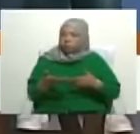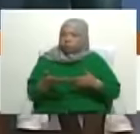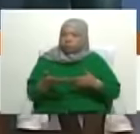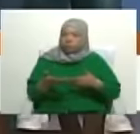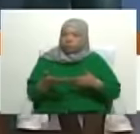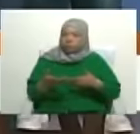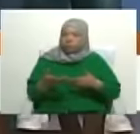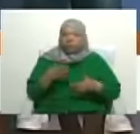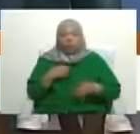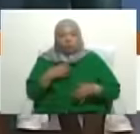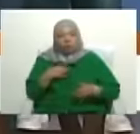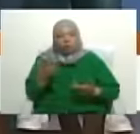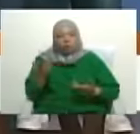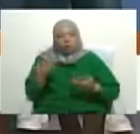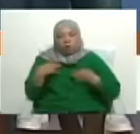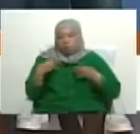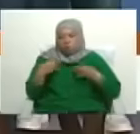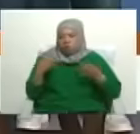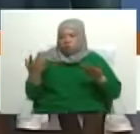No, pero ¿por qué ibas vestida así?